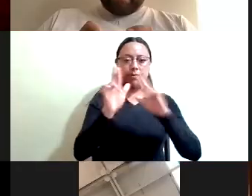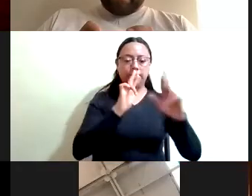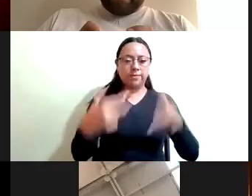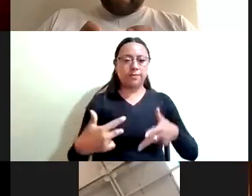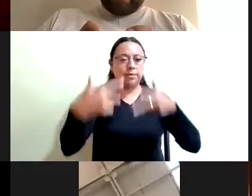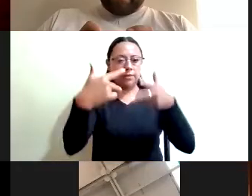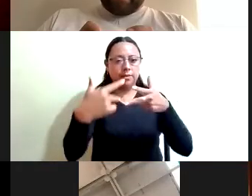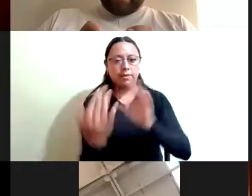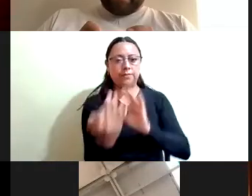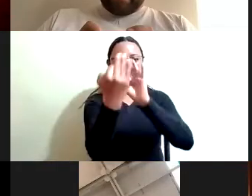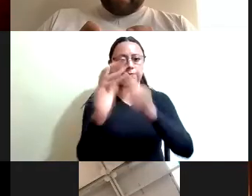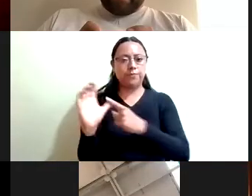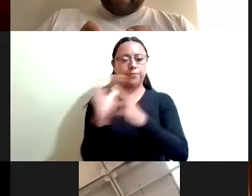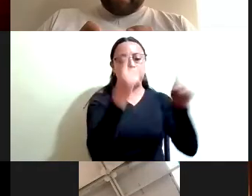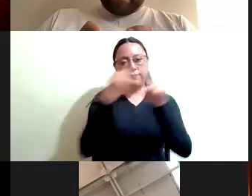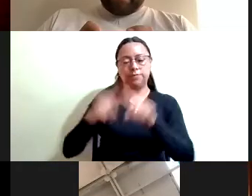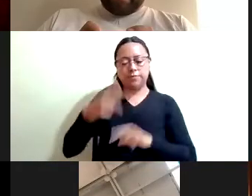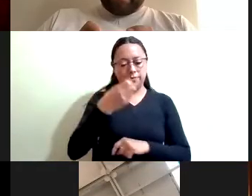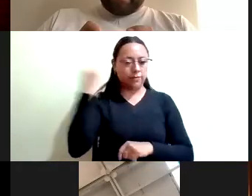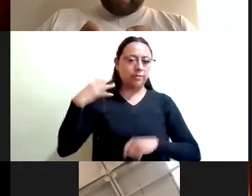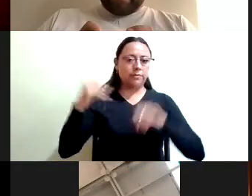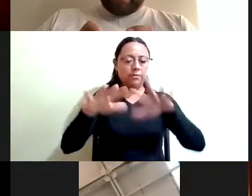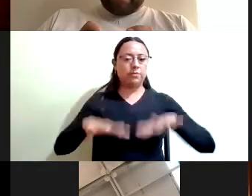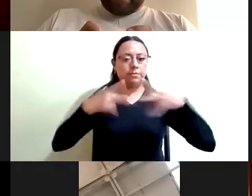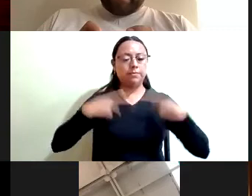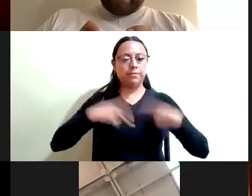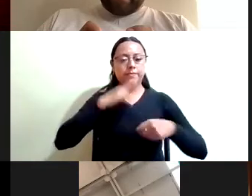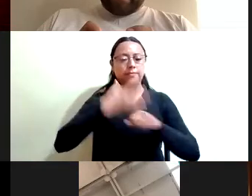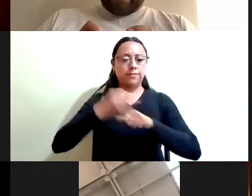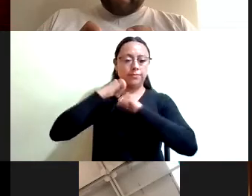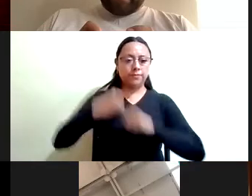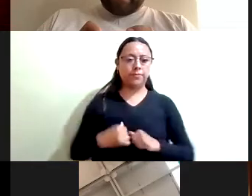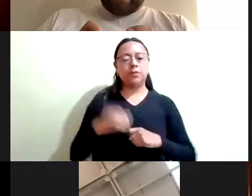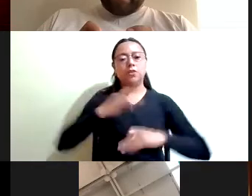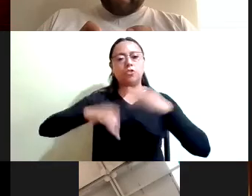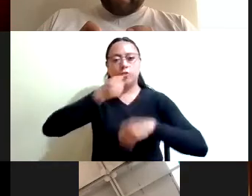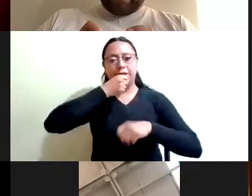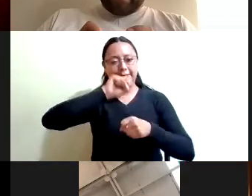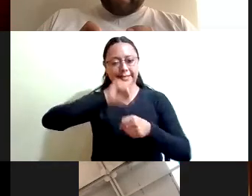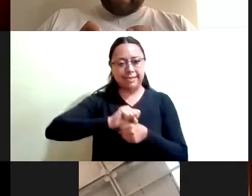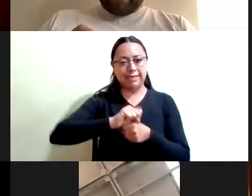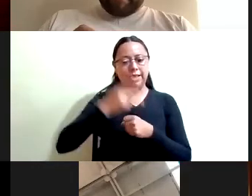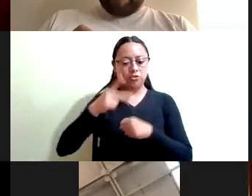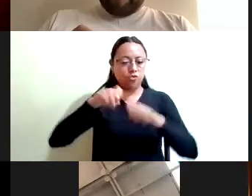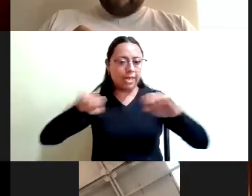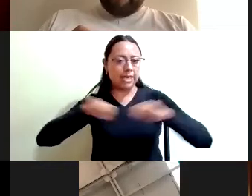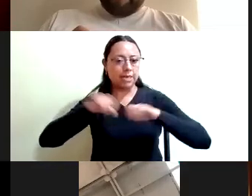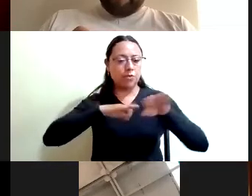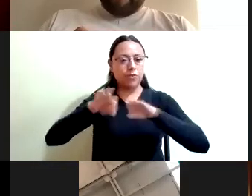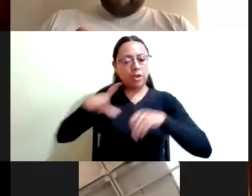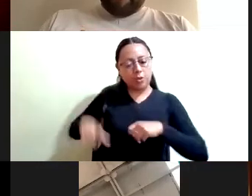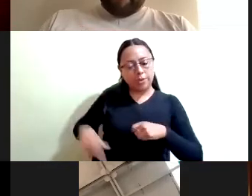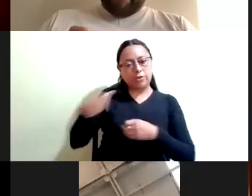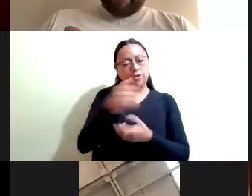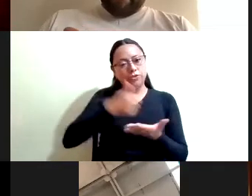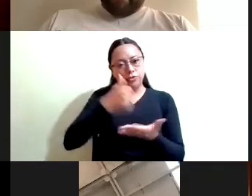comisiones de este Congreso de las personas titulares de las secretarías que integran el Gabinete del Gobierno de la Ciudad, de la Consejería Jurídica y de